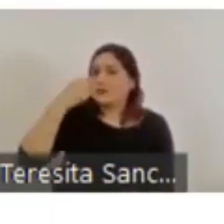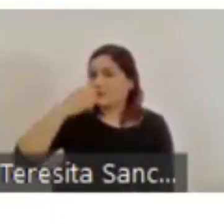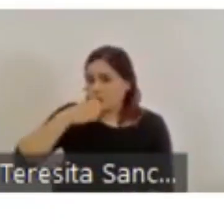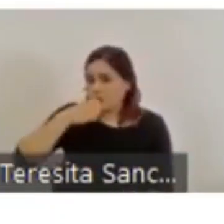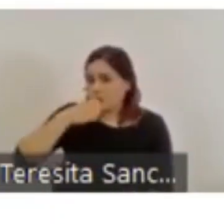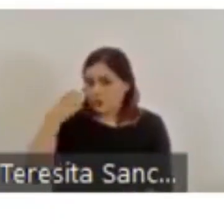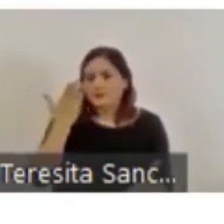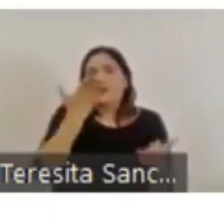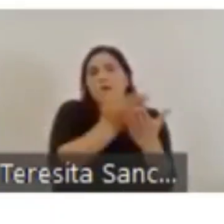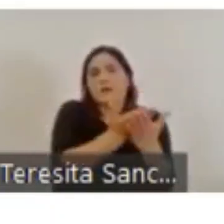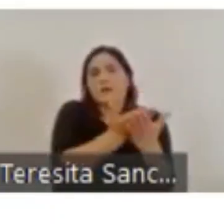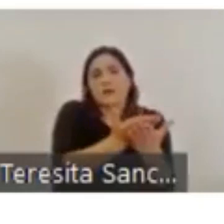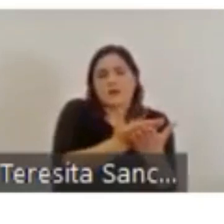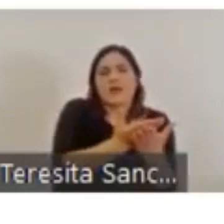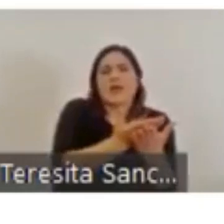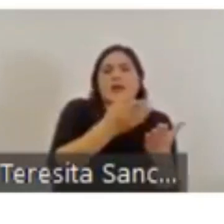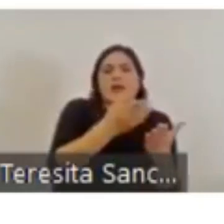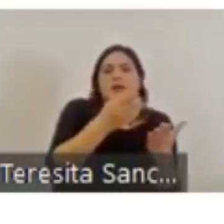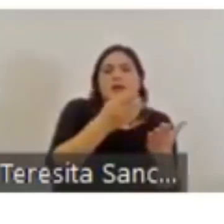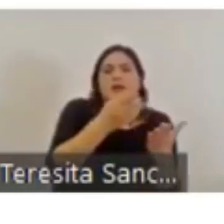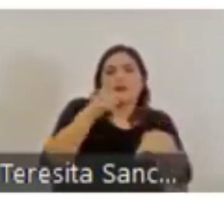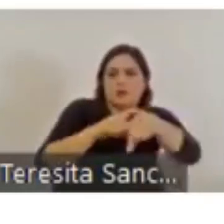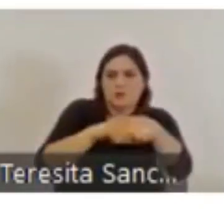digamos que una cita para poder visitarla,